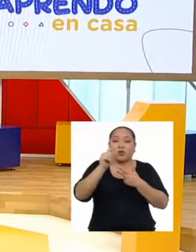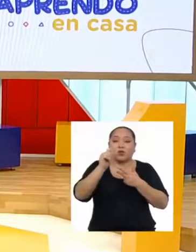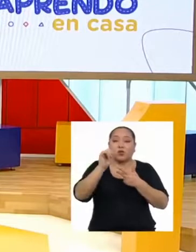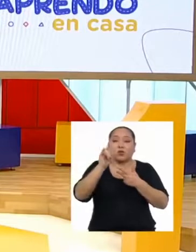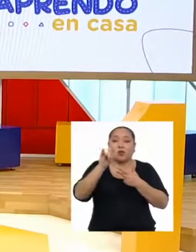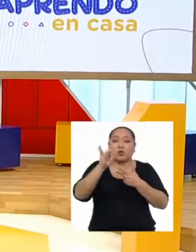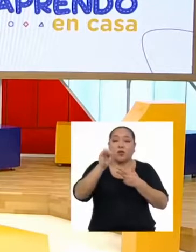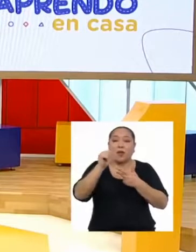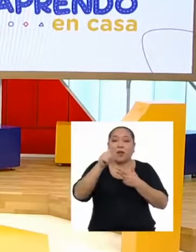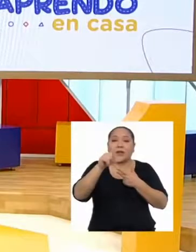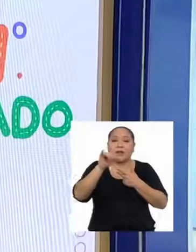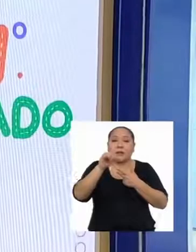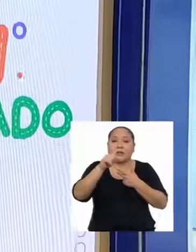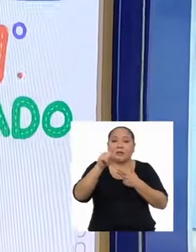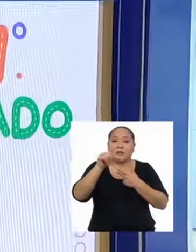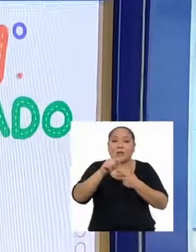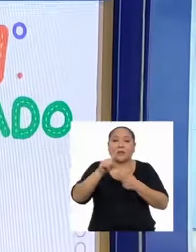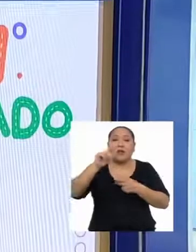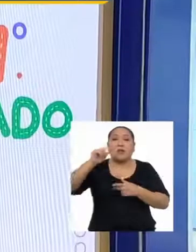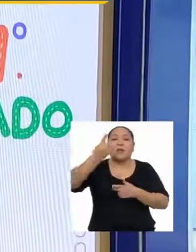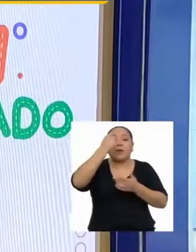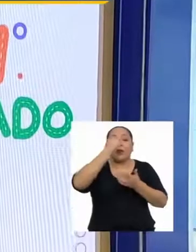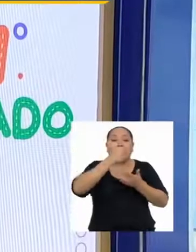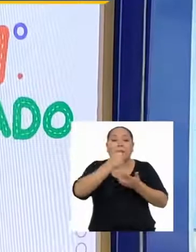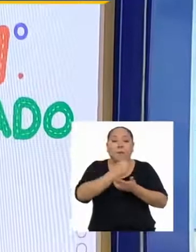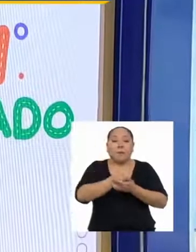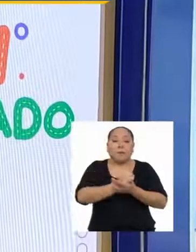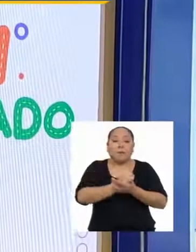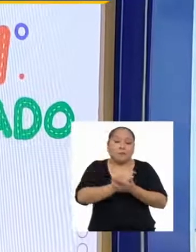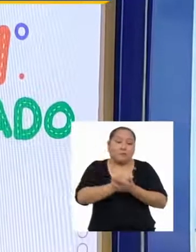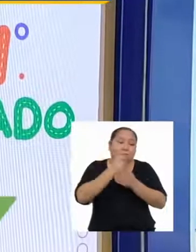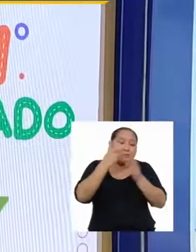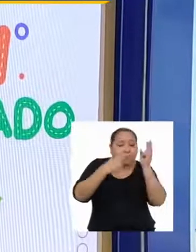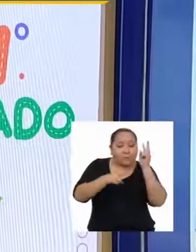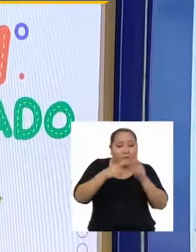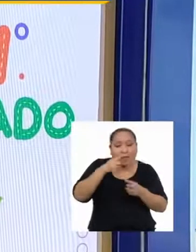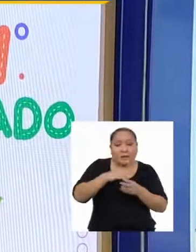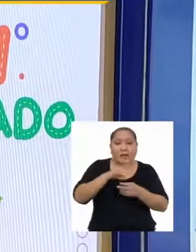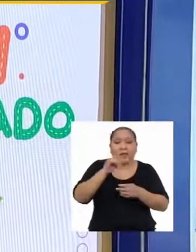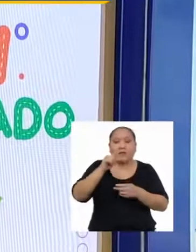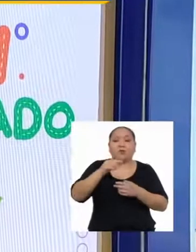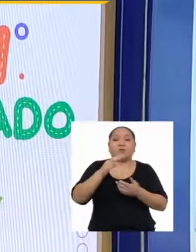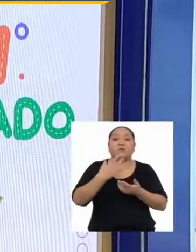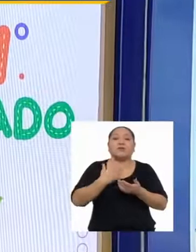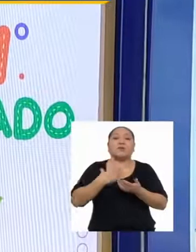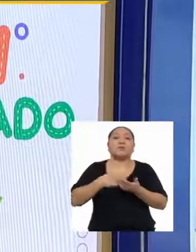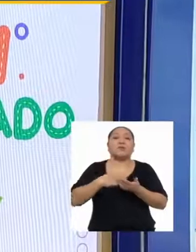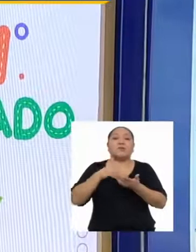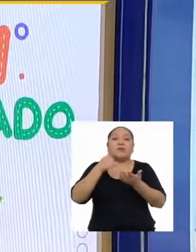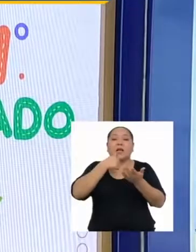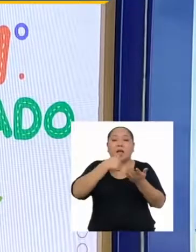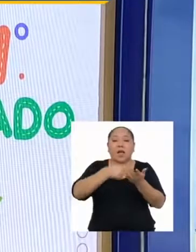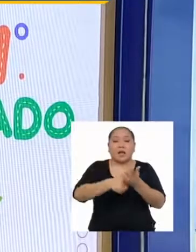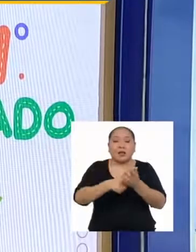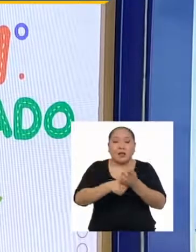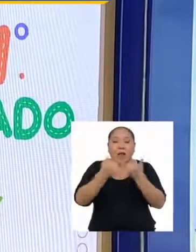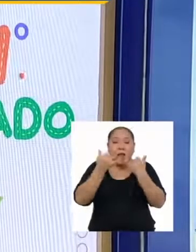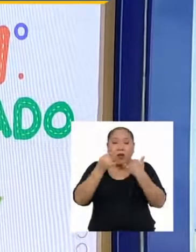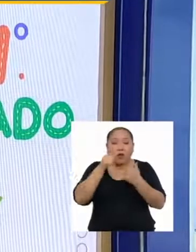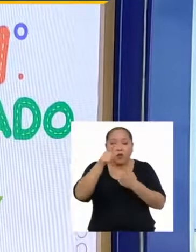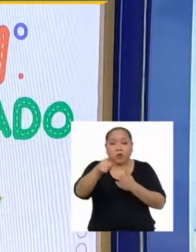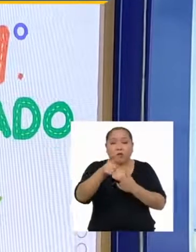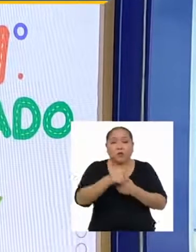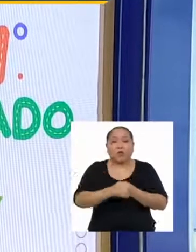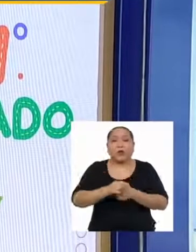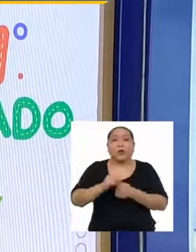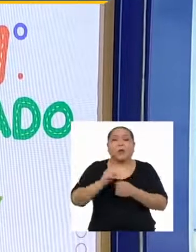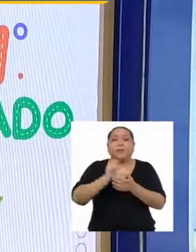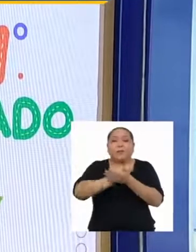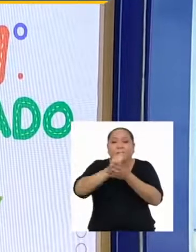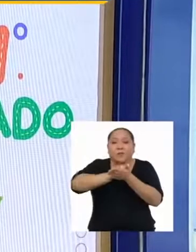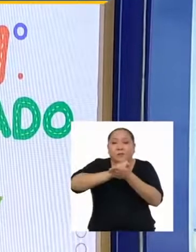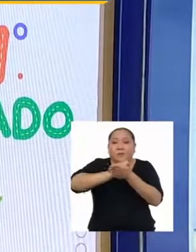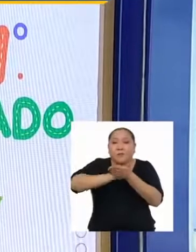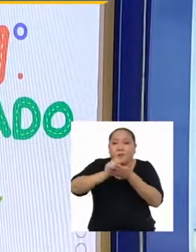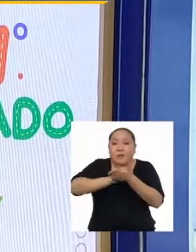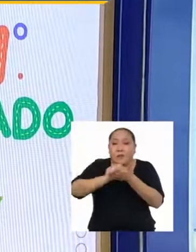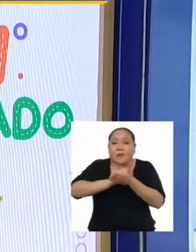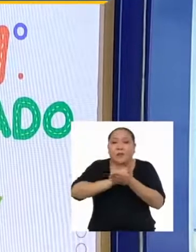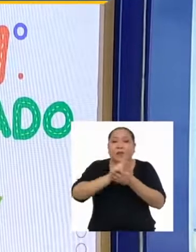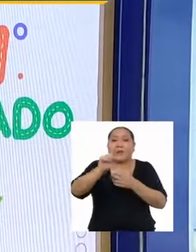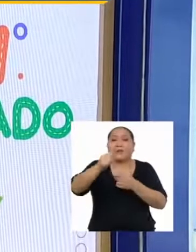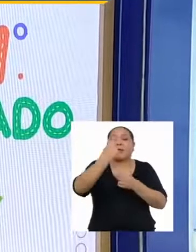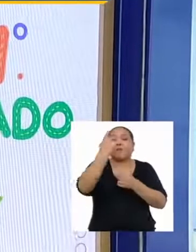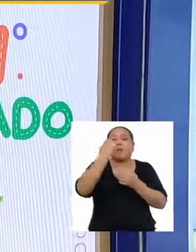versión de nuestra carta. Ahora te toca a ti. Elabora la primera versión de tu carta. Y recuerda que para